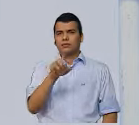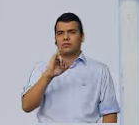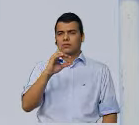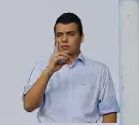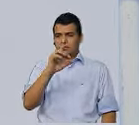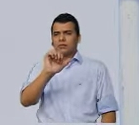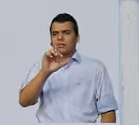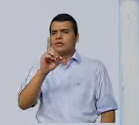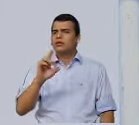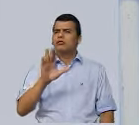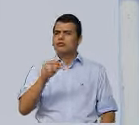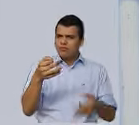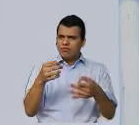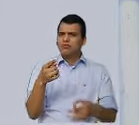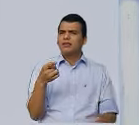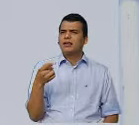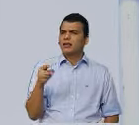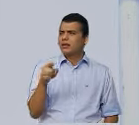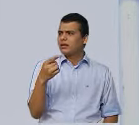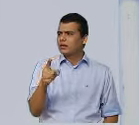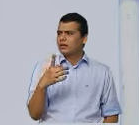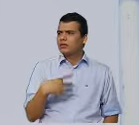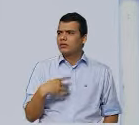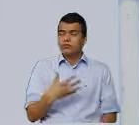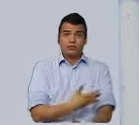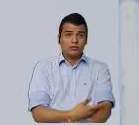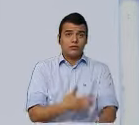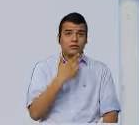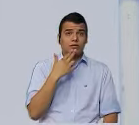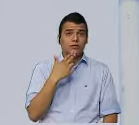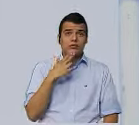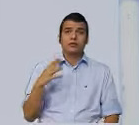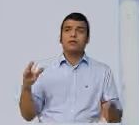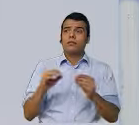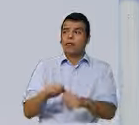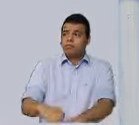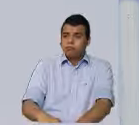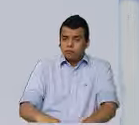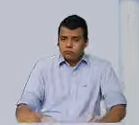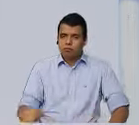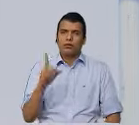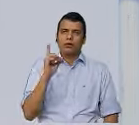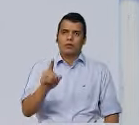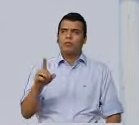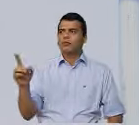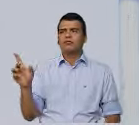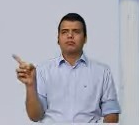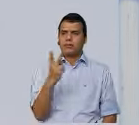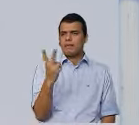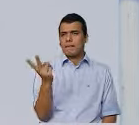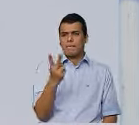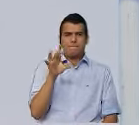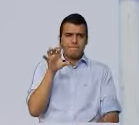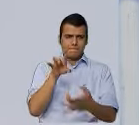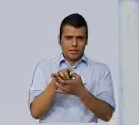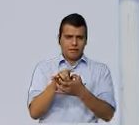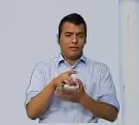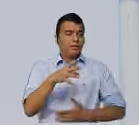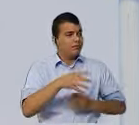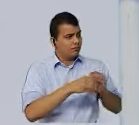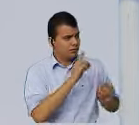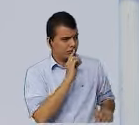y obesidad por la relación que existe entre estas dos patologías. Doctora Marcela, también está